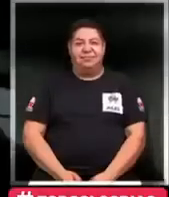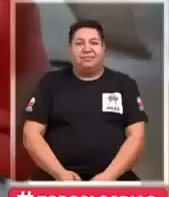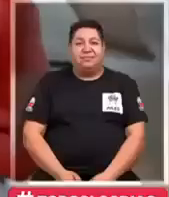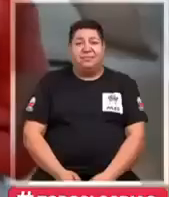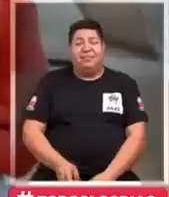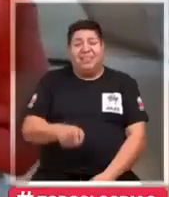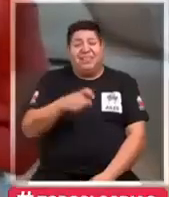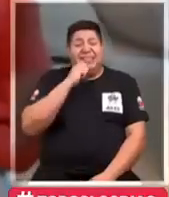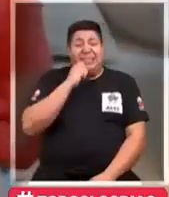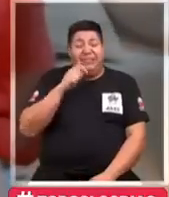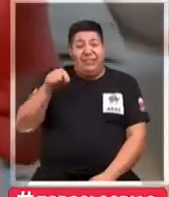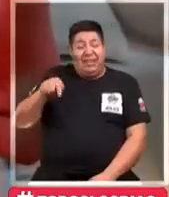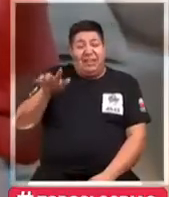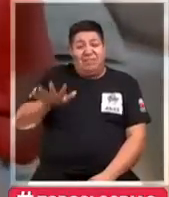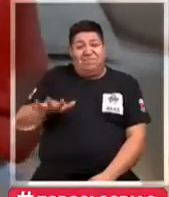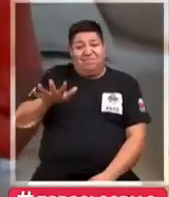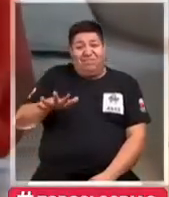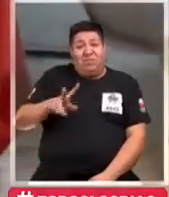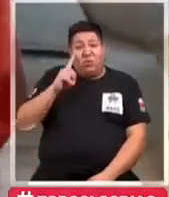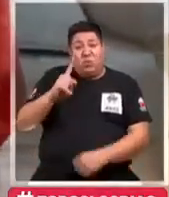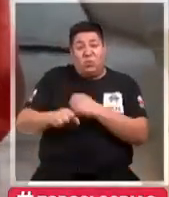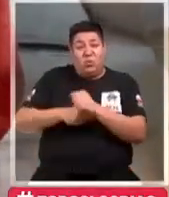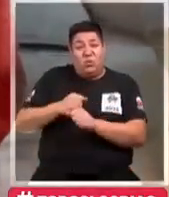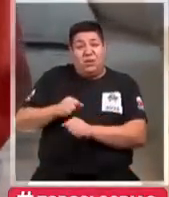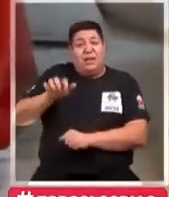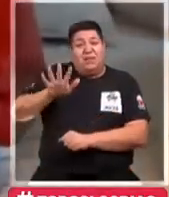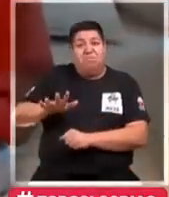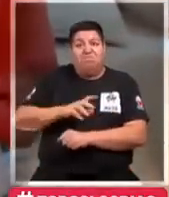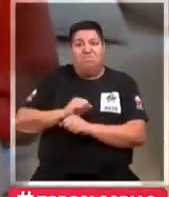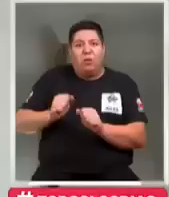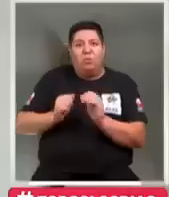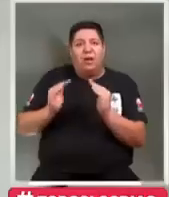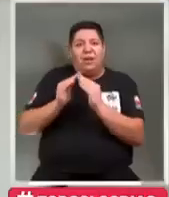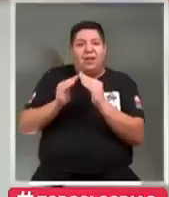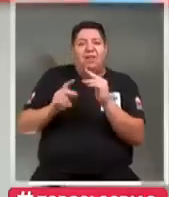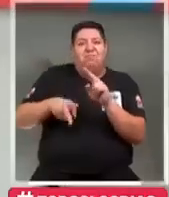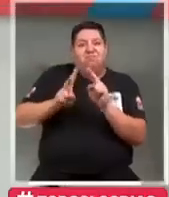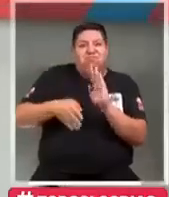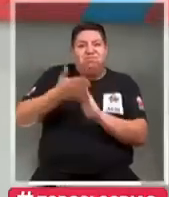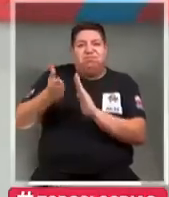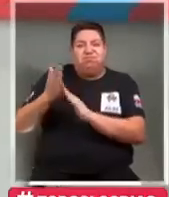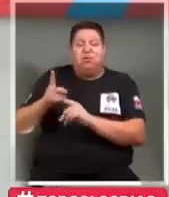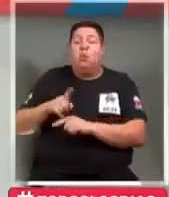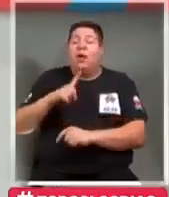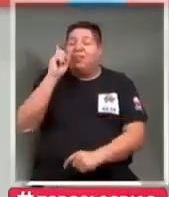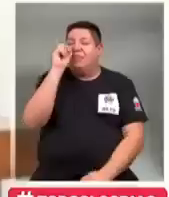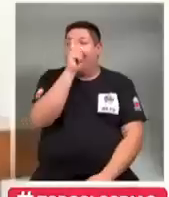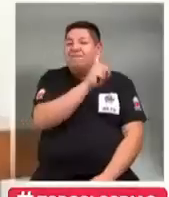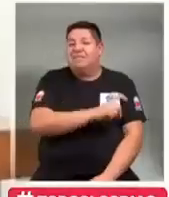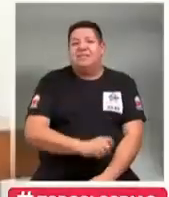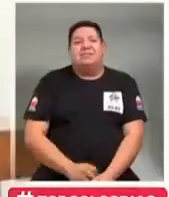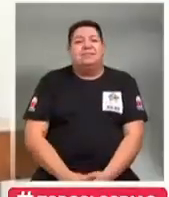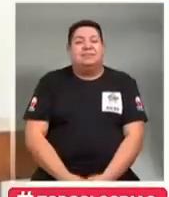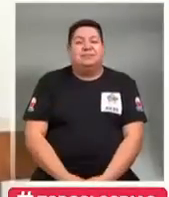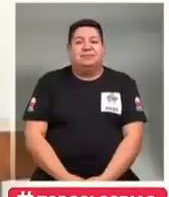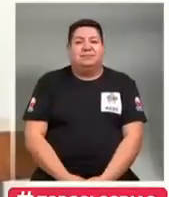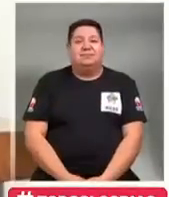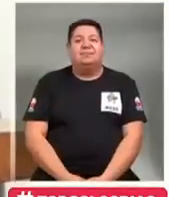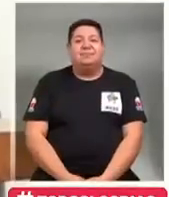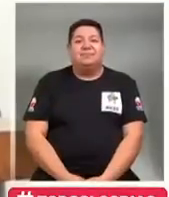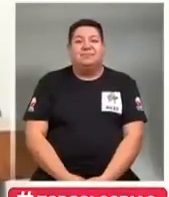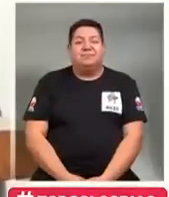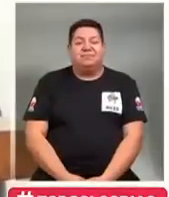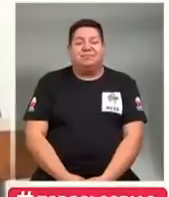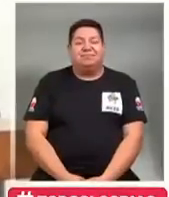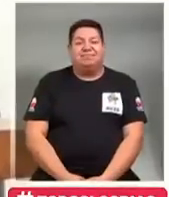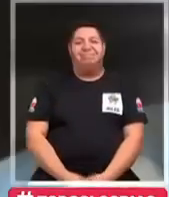Tener que vivir acá por un año sin siquiera poder salir ha sido difícil. Me